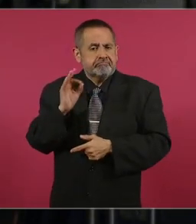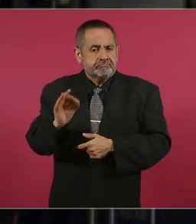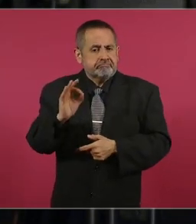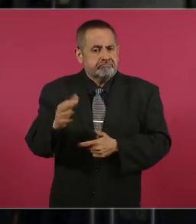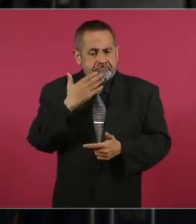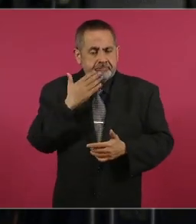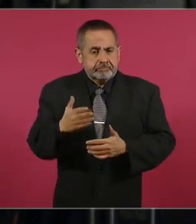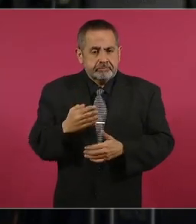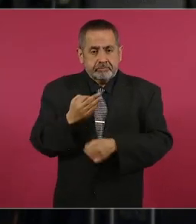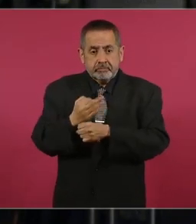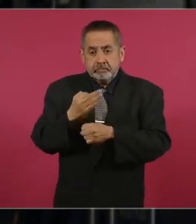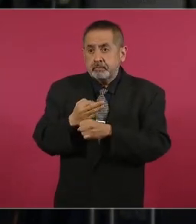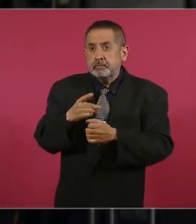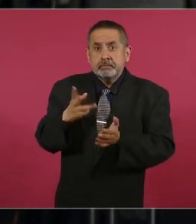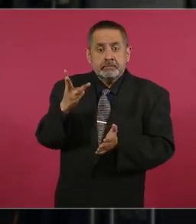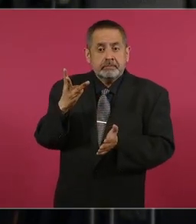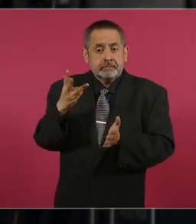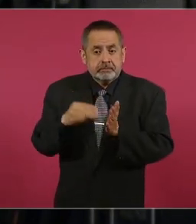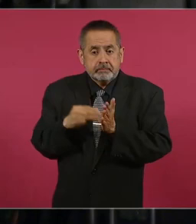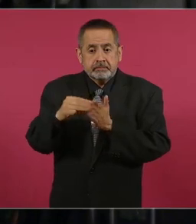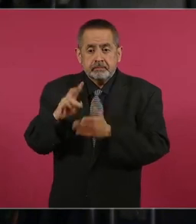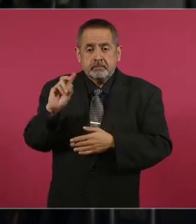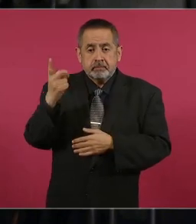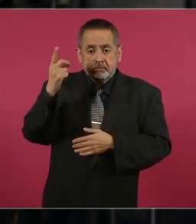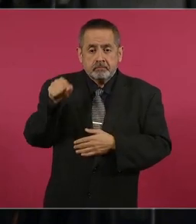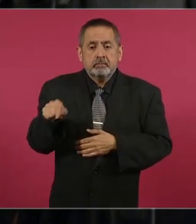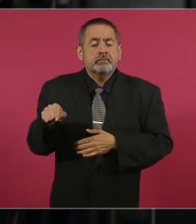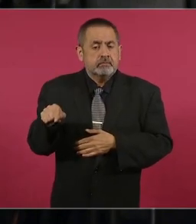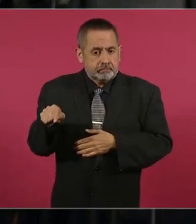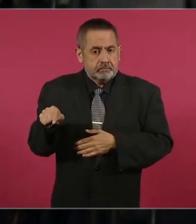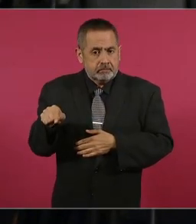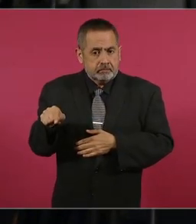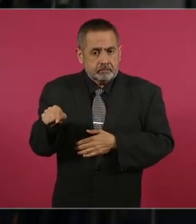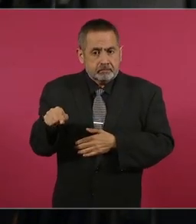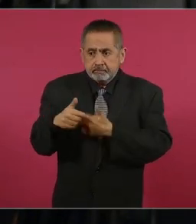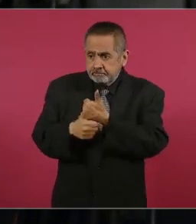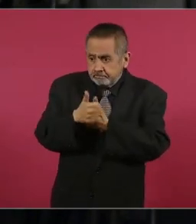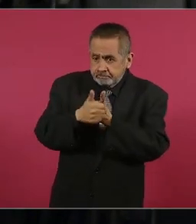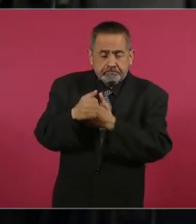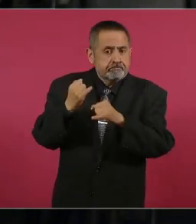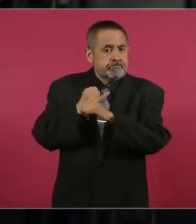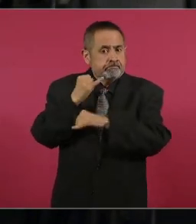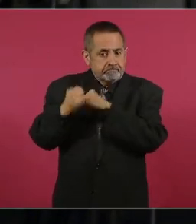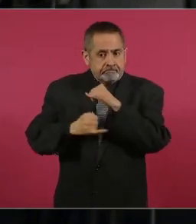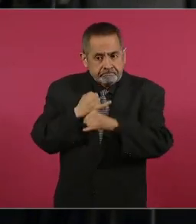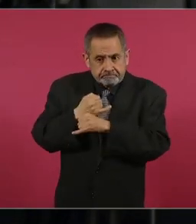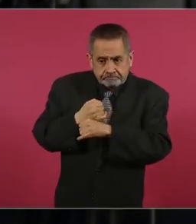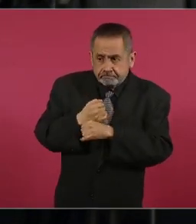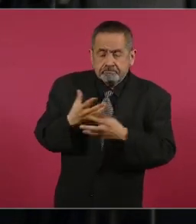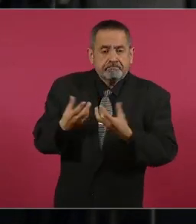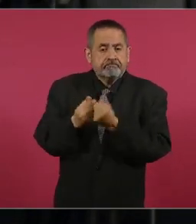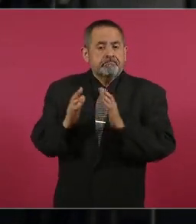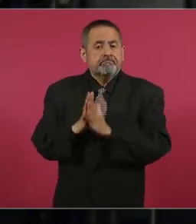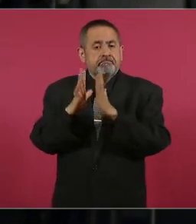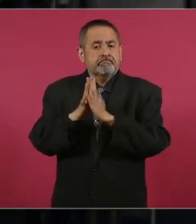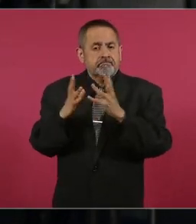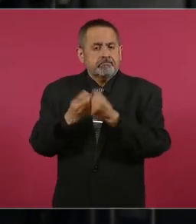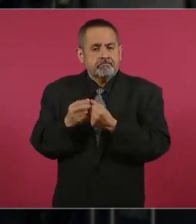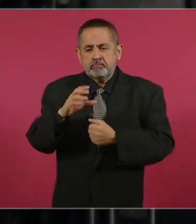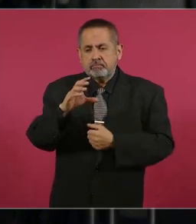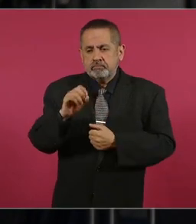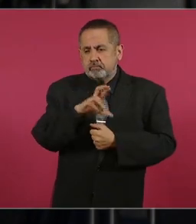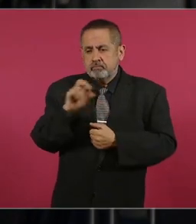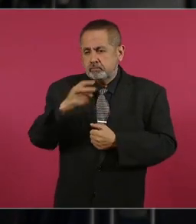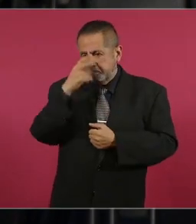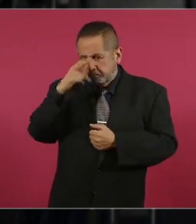han recibido, por ejemplo, más de 3 millones de dólares en concursos a nivel internacional que ha participado Correos de México, también se me